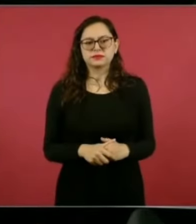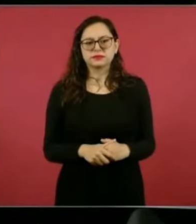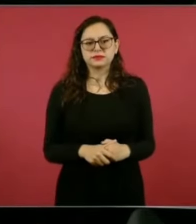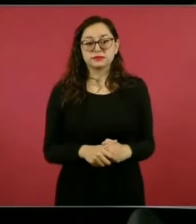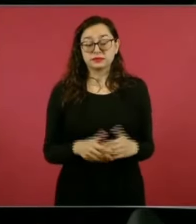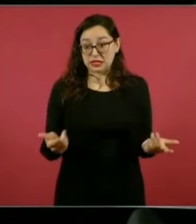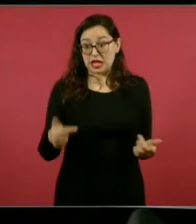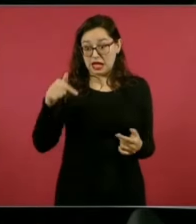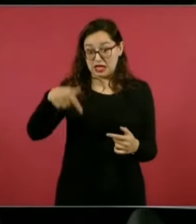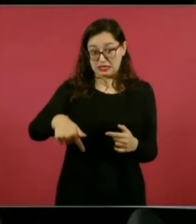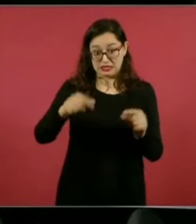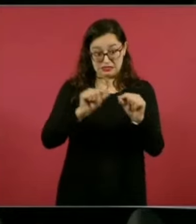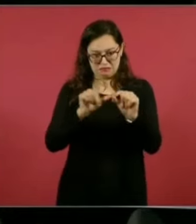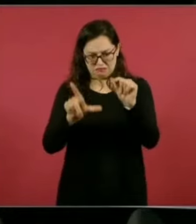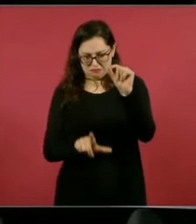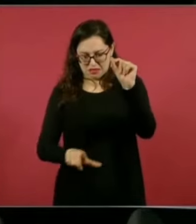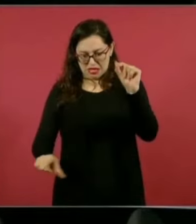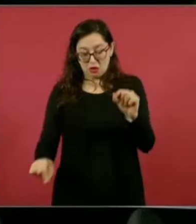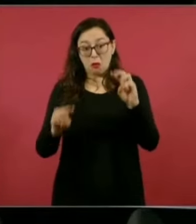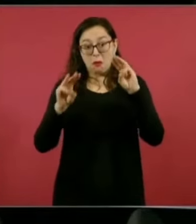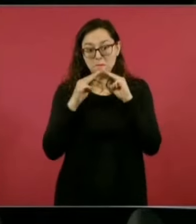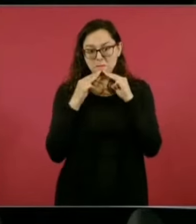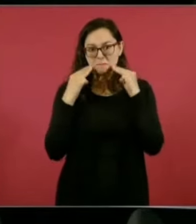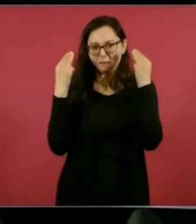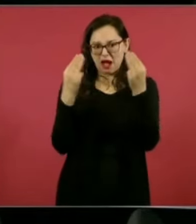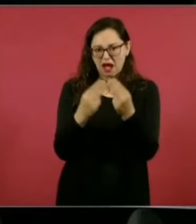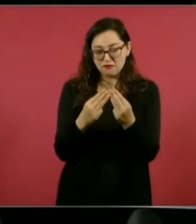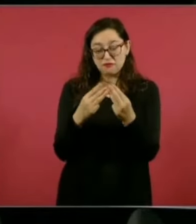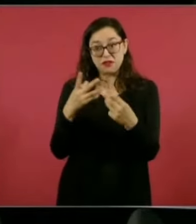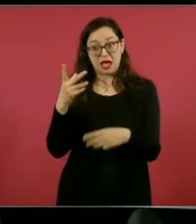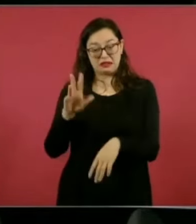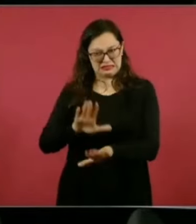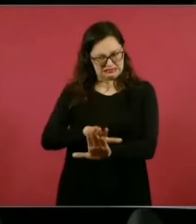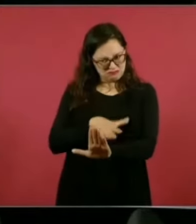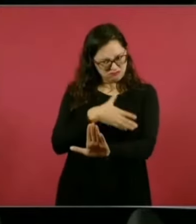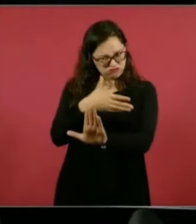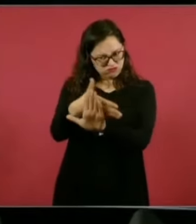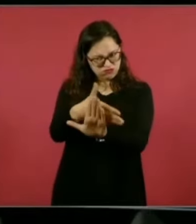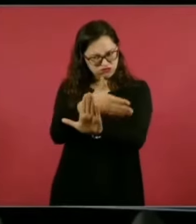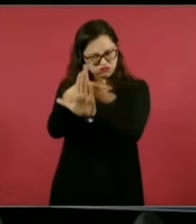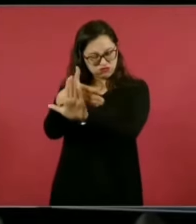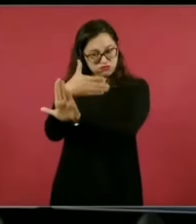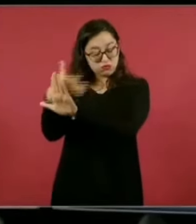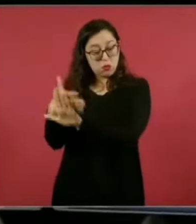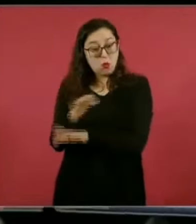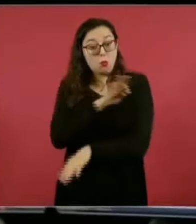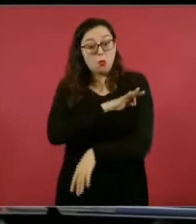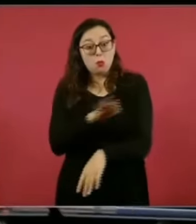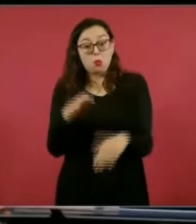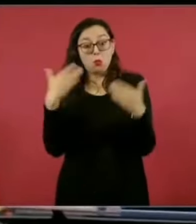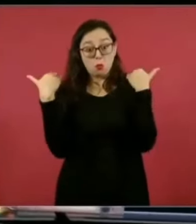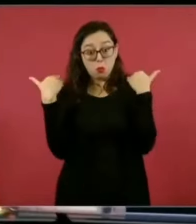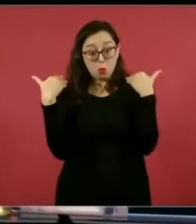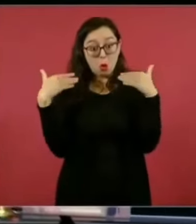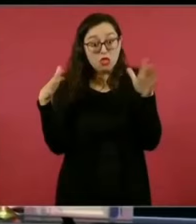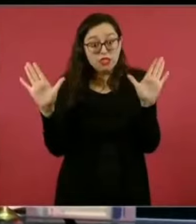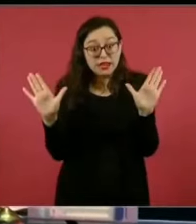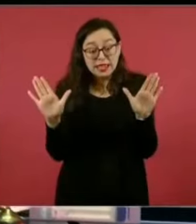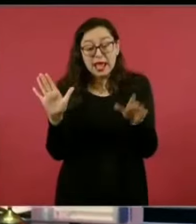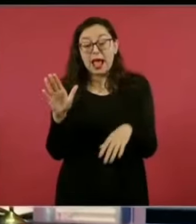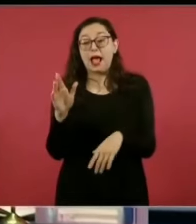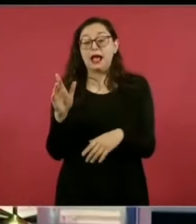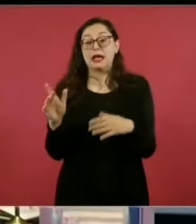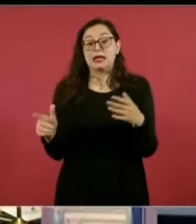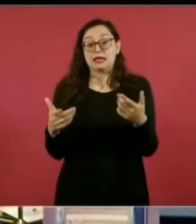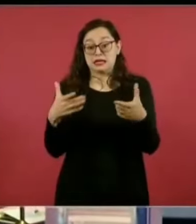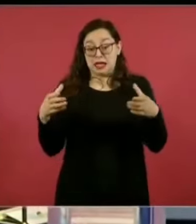realmente al crimen organizado a tipificar el delito